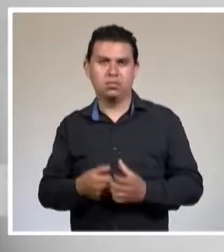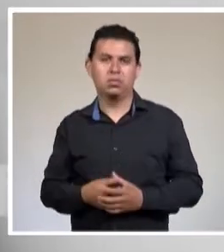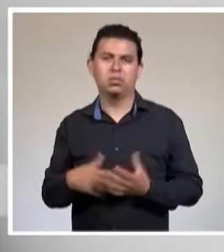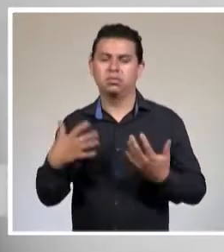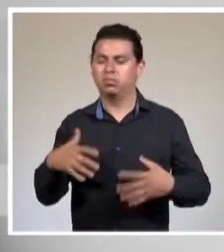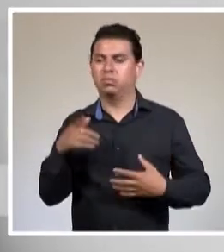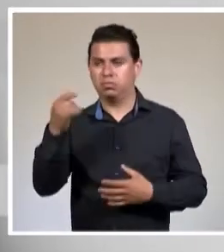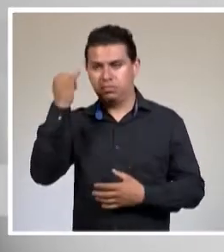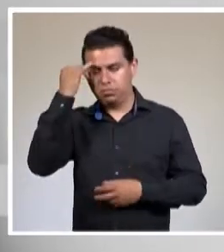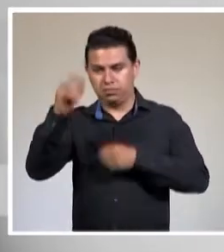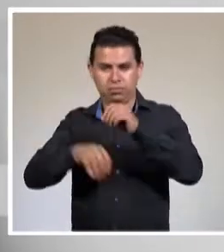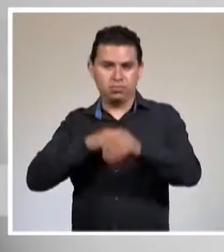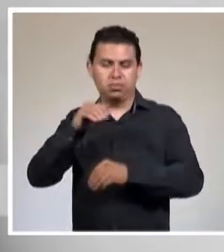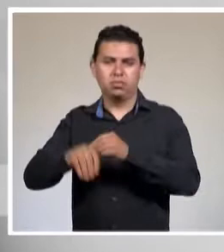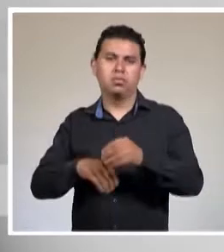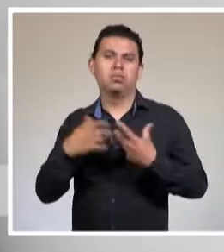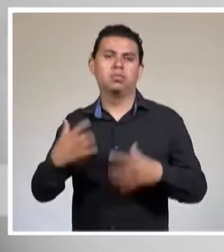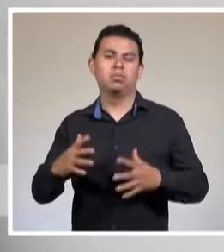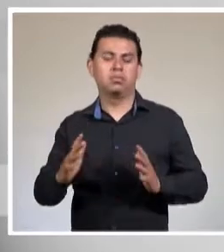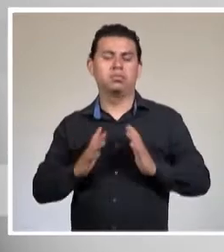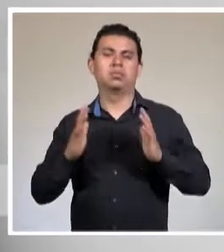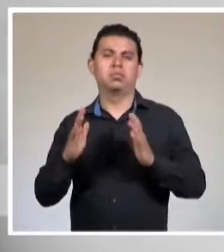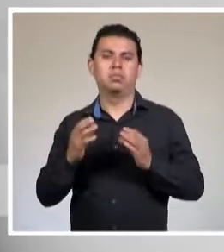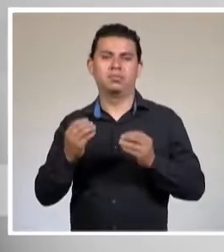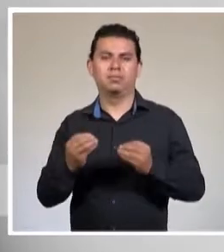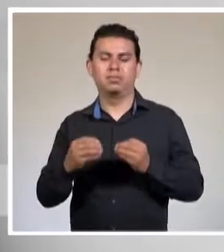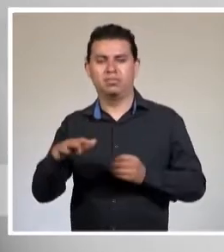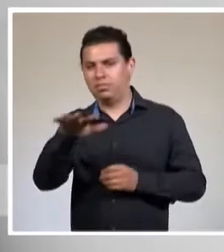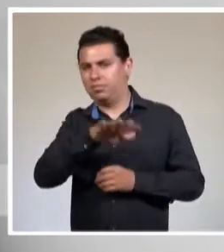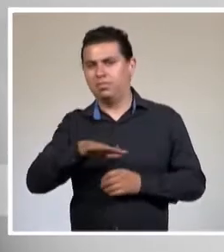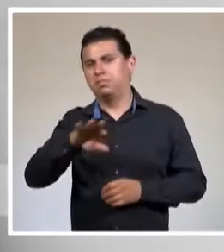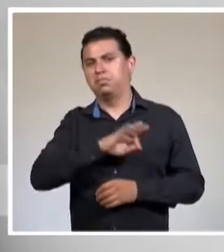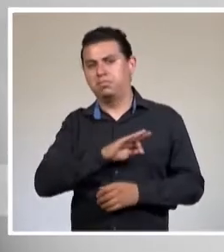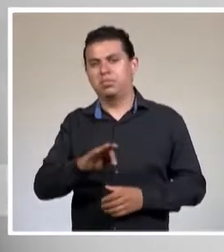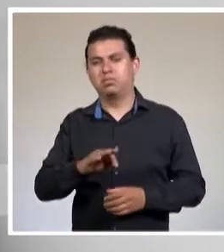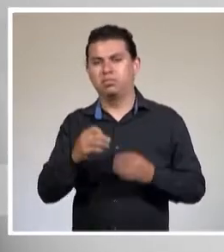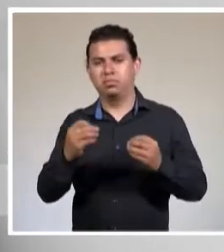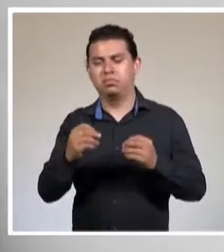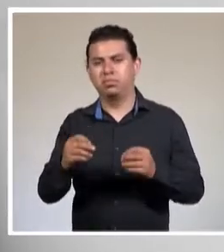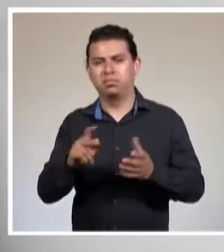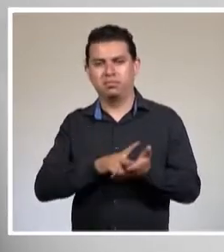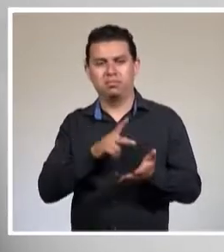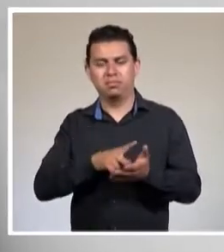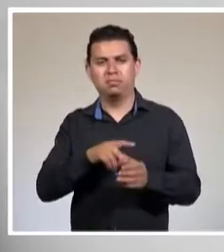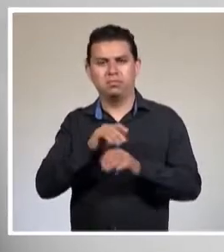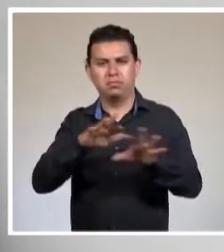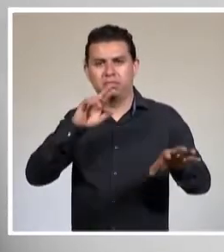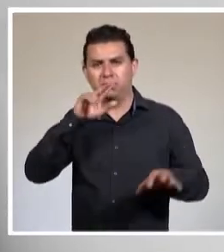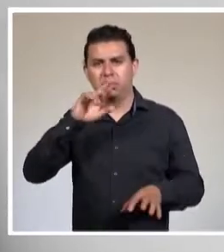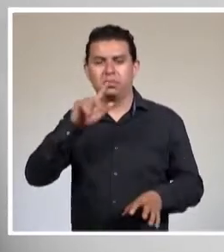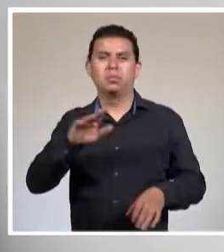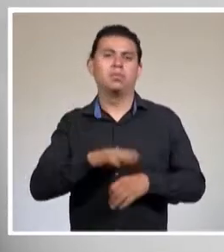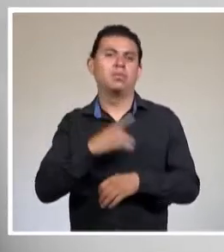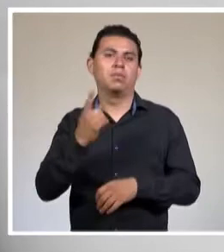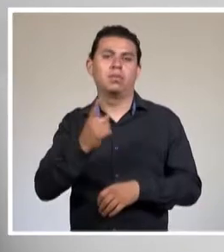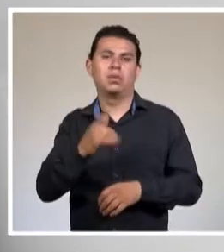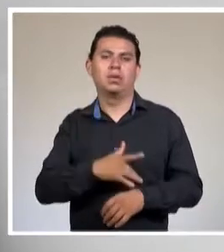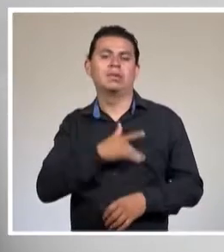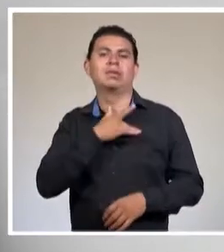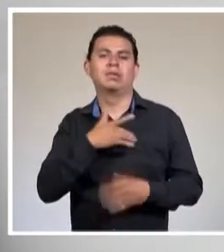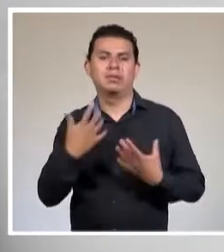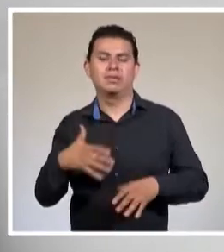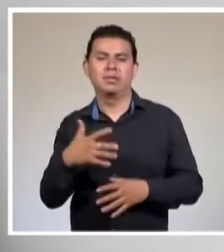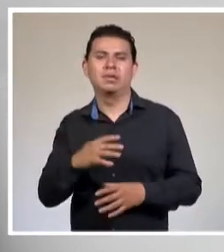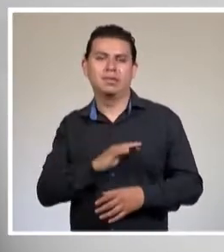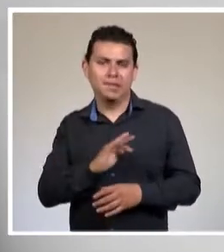de sus creadores el impacto de la cuenta ha sido intenso porque ha creado un sentimiento de